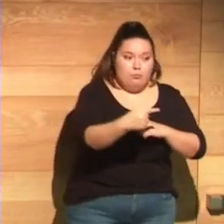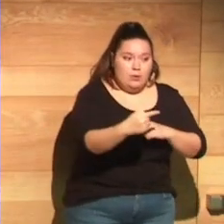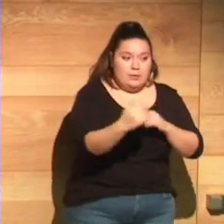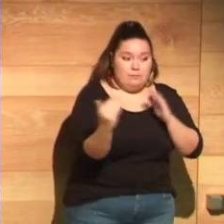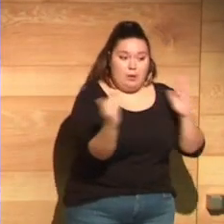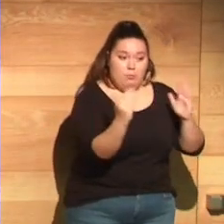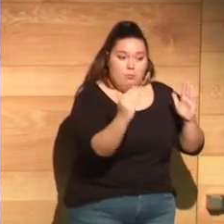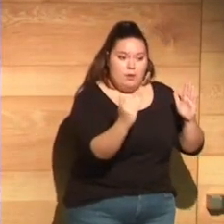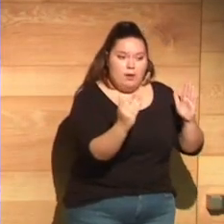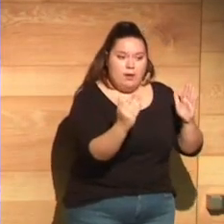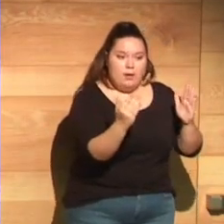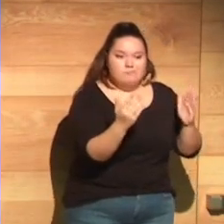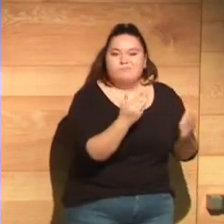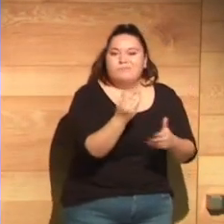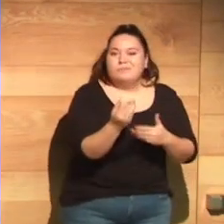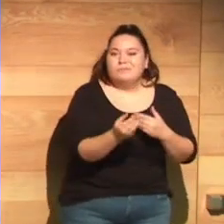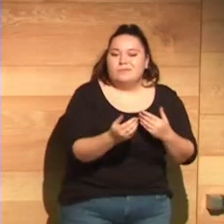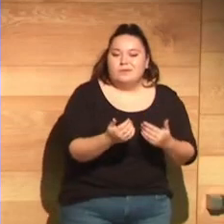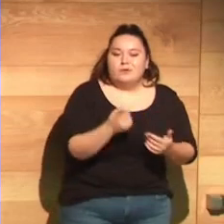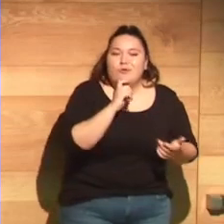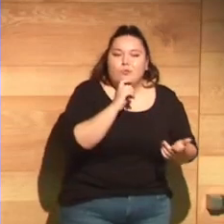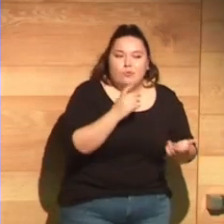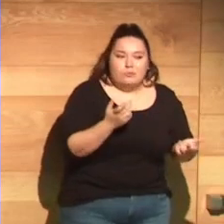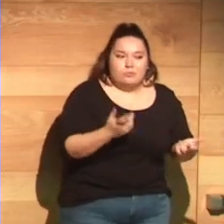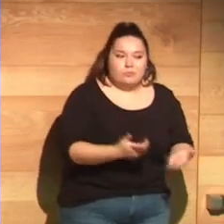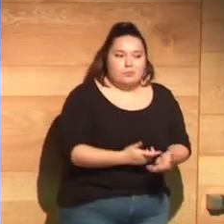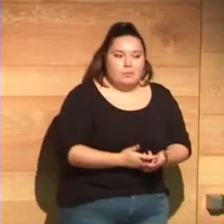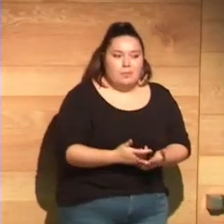si hubieran nacido unas décadas después, ¿cómo hubiera sido?